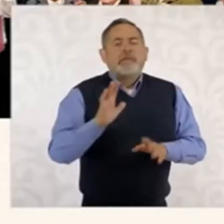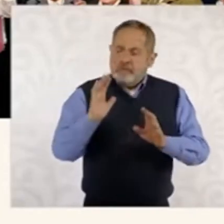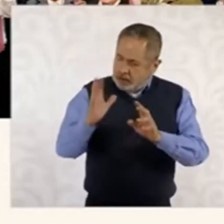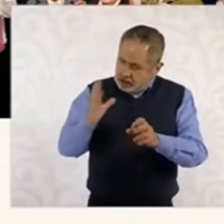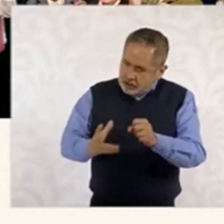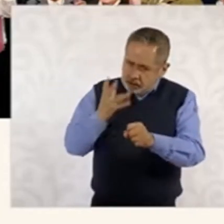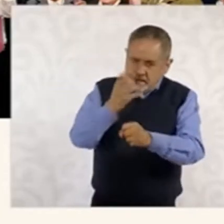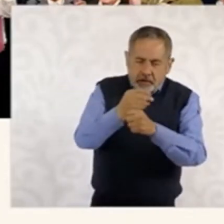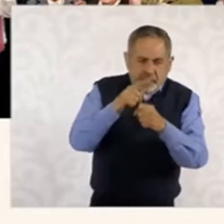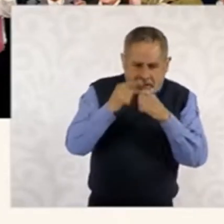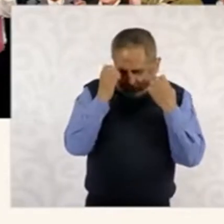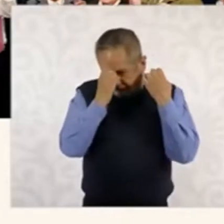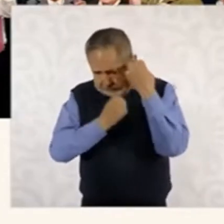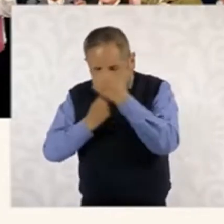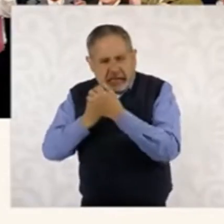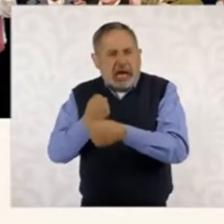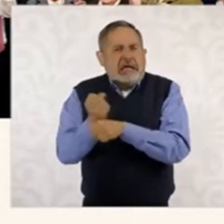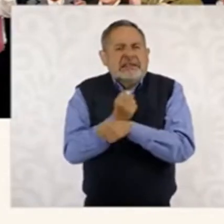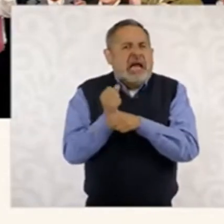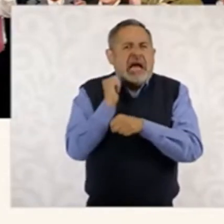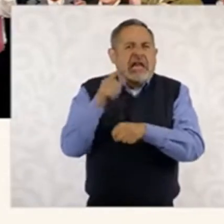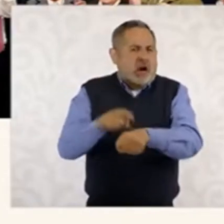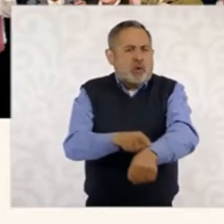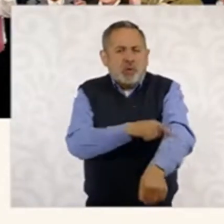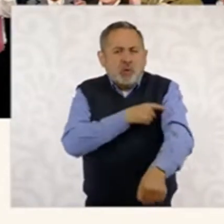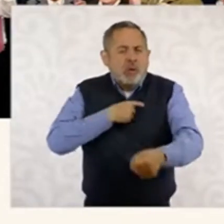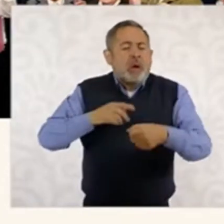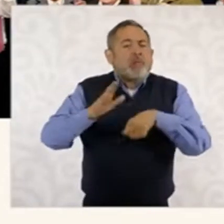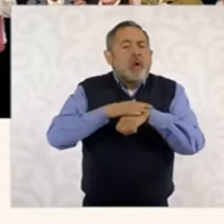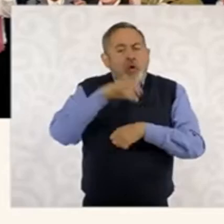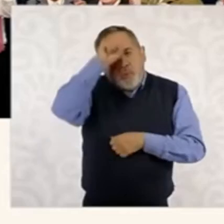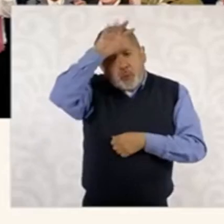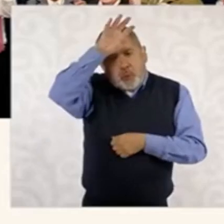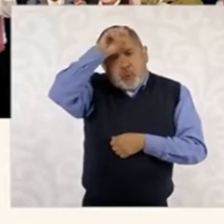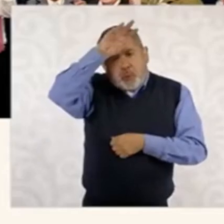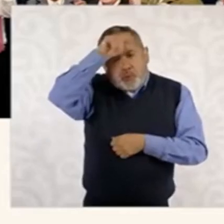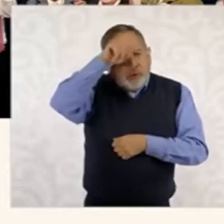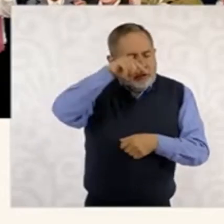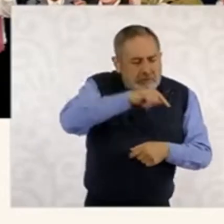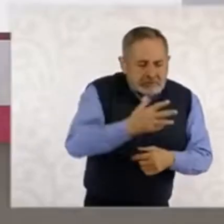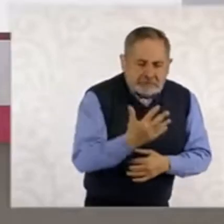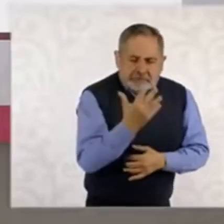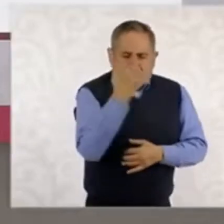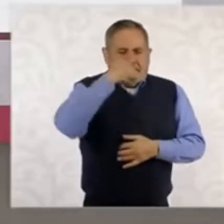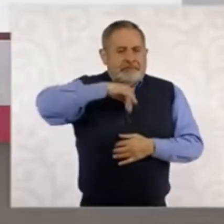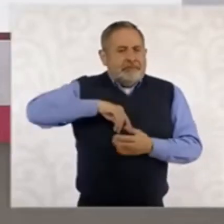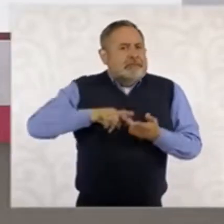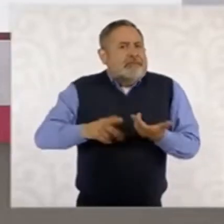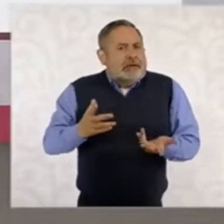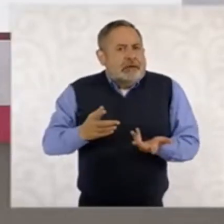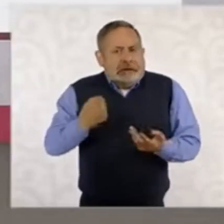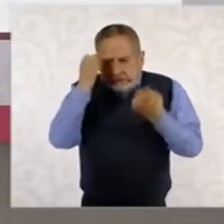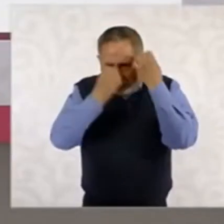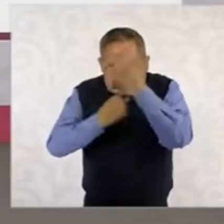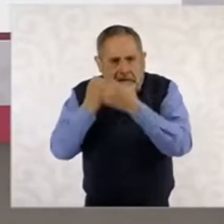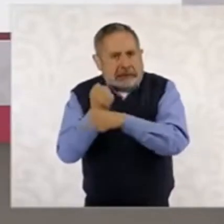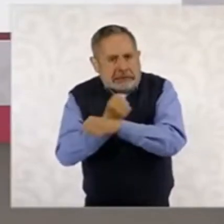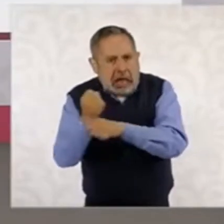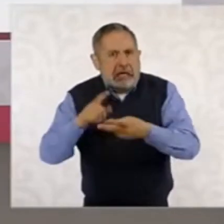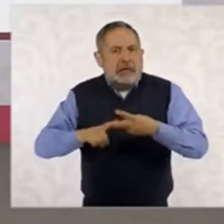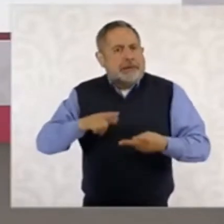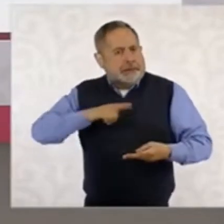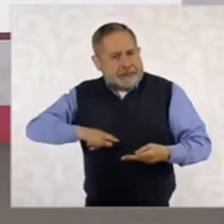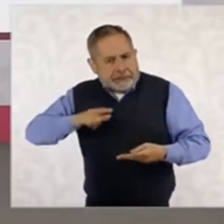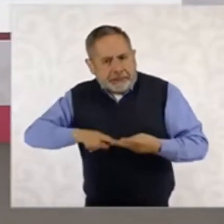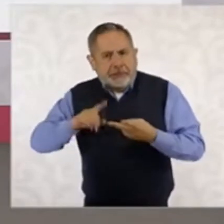metales pesados y un monitoreo permanente. Ellos lo que piden es que se les monitoree sangre, orina, etcétera, para saber cómo está su